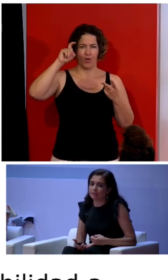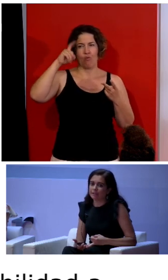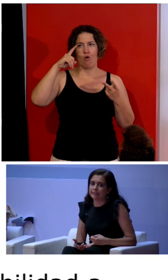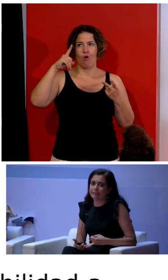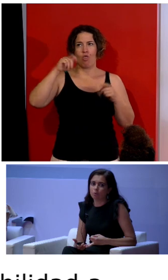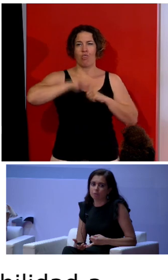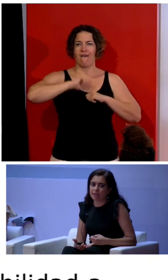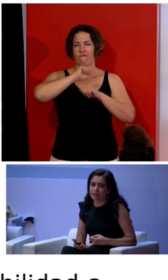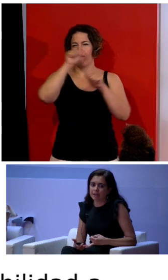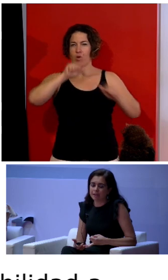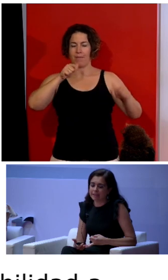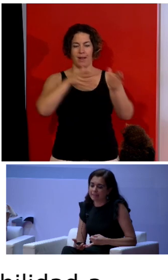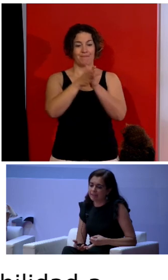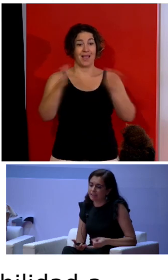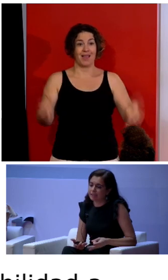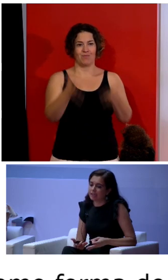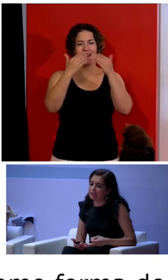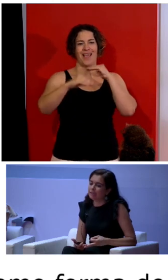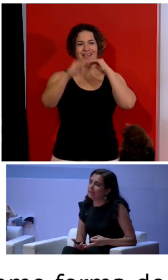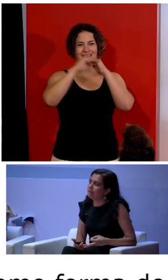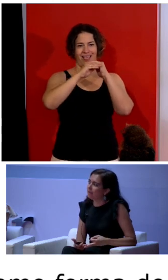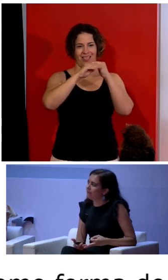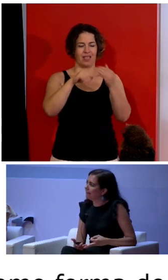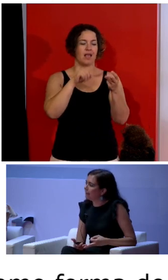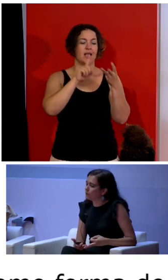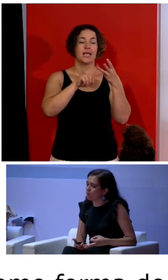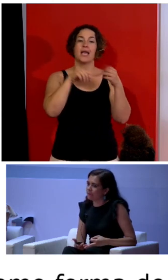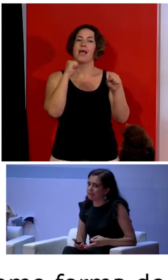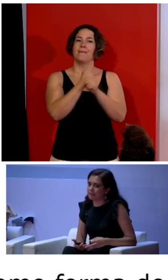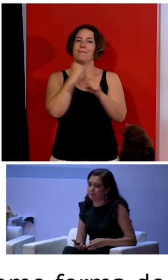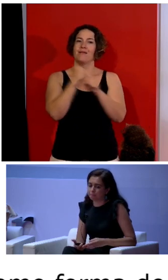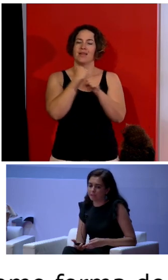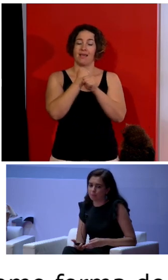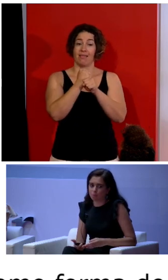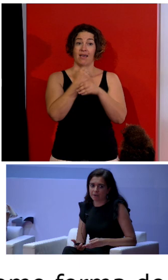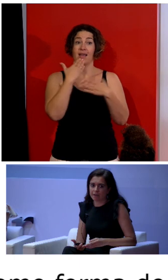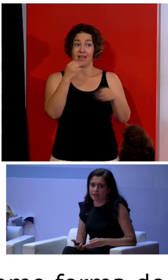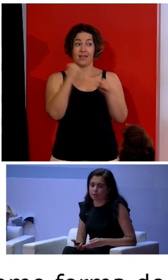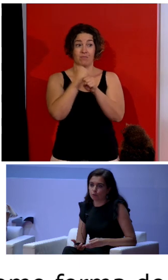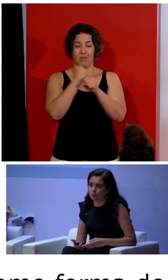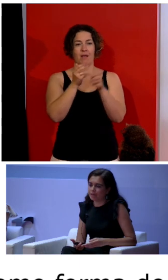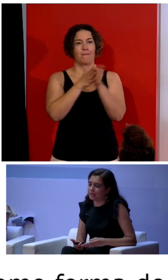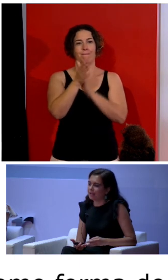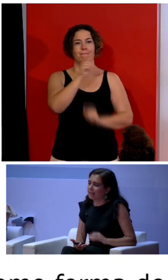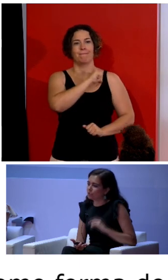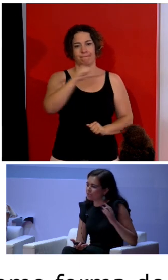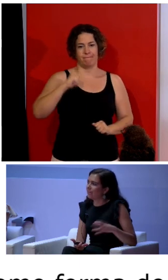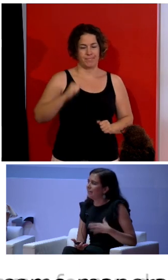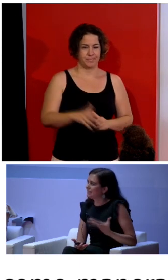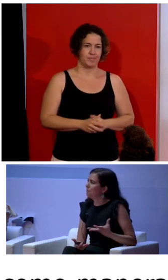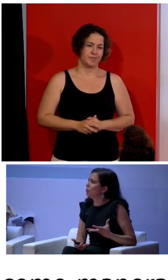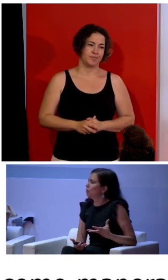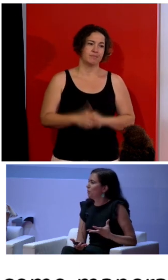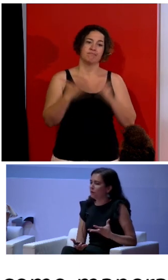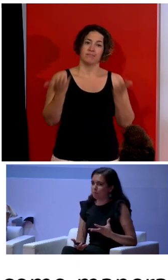forma de impulsar la equidad y empleabilidad como manera de promover la autonomía. El caso es que